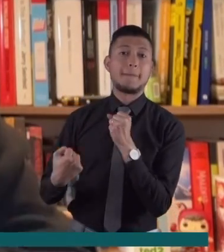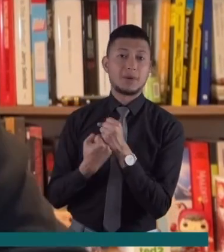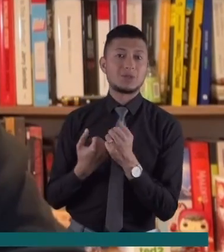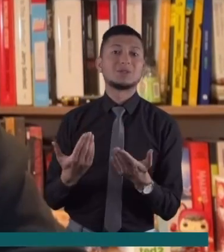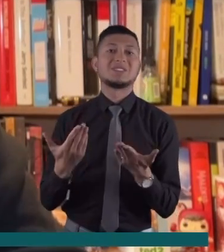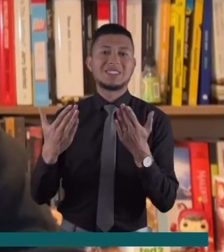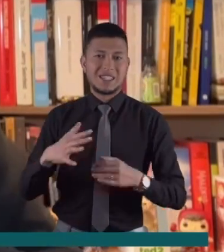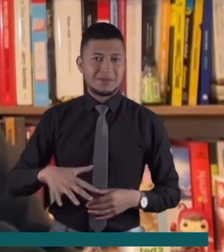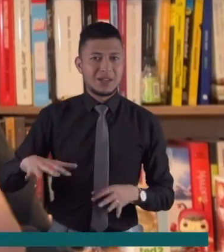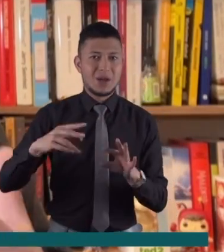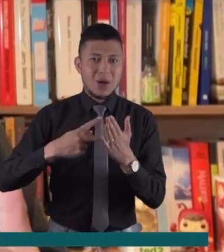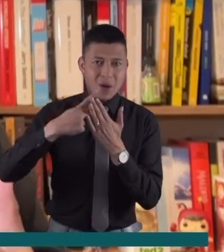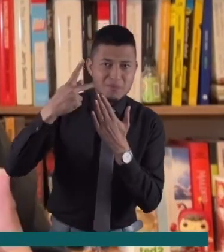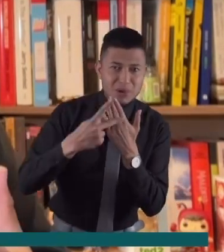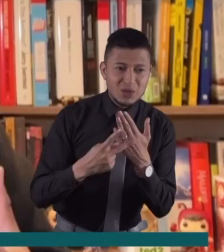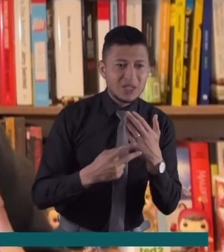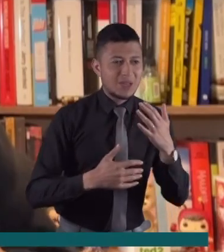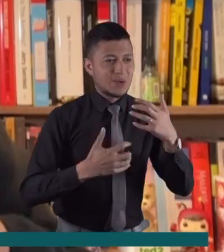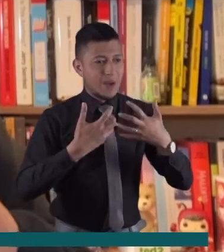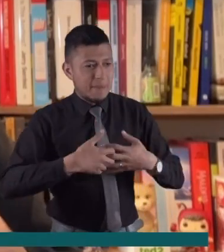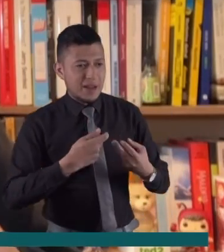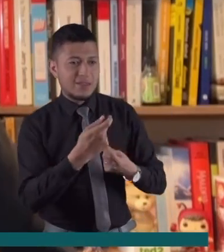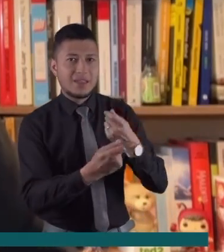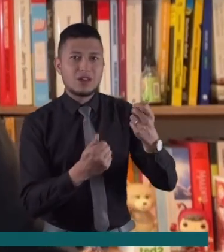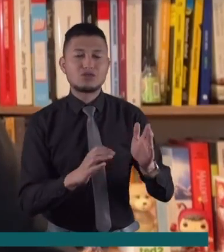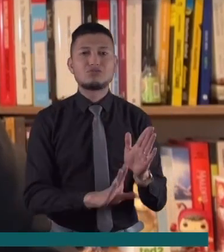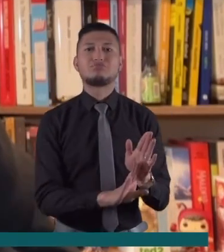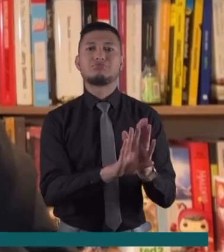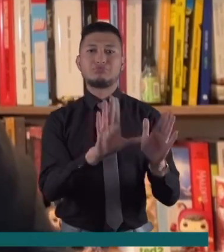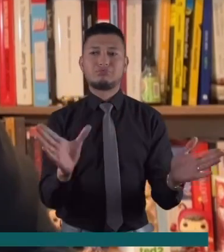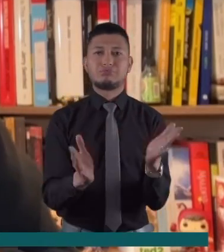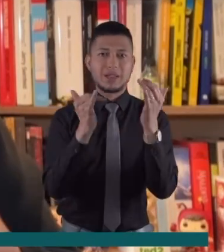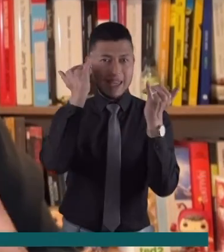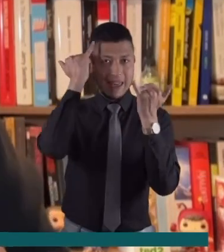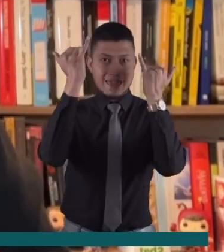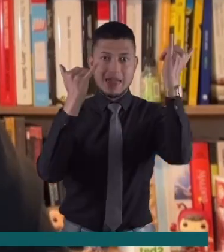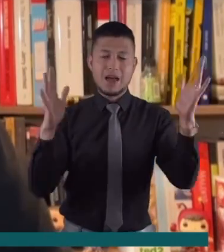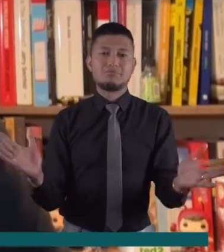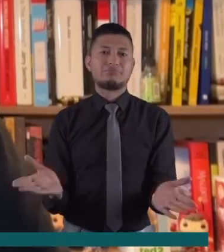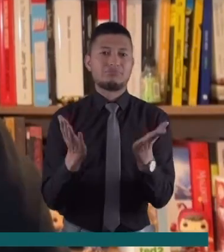hacen que los proyectos o pequeñas empresas surjan y desarrollen sus ideas más fácilmente